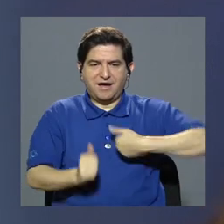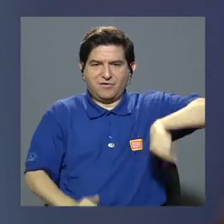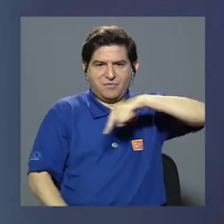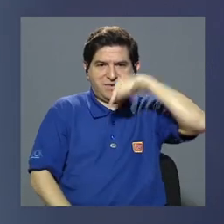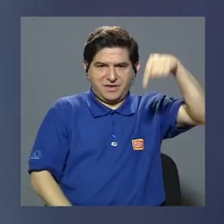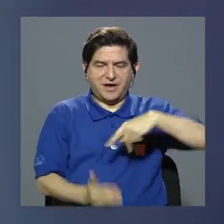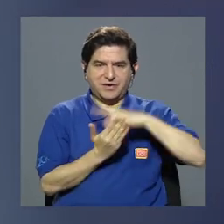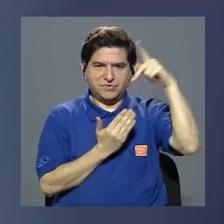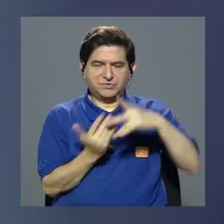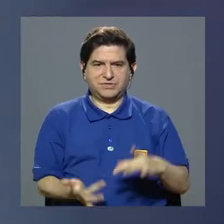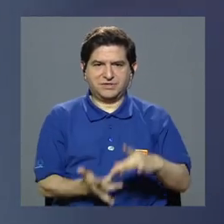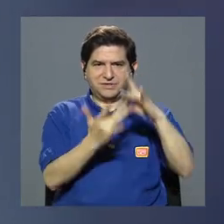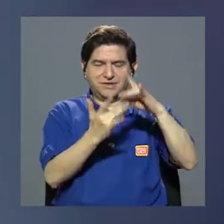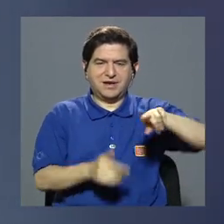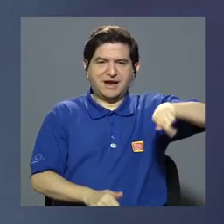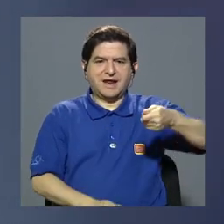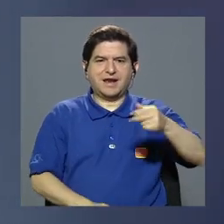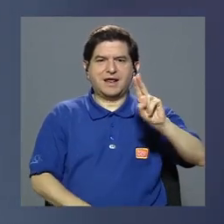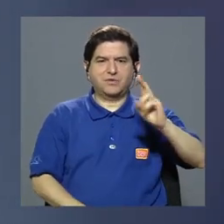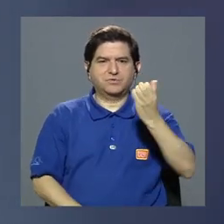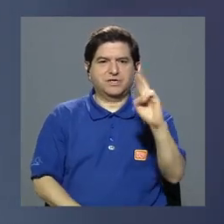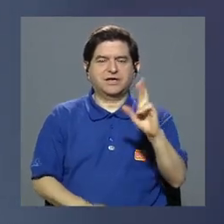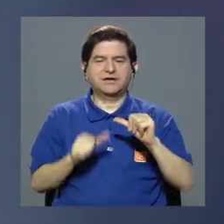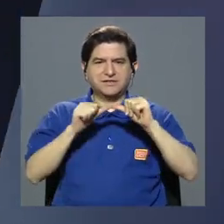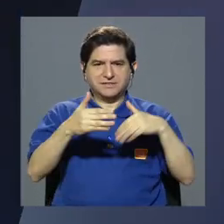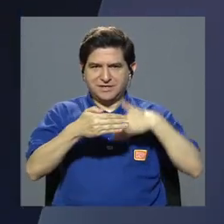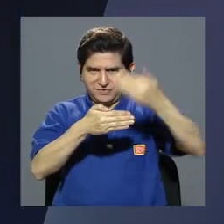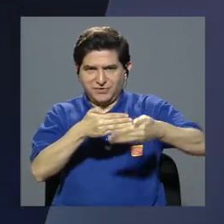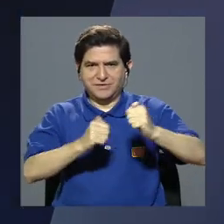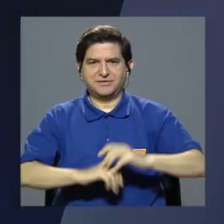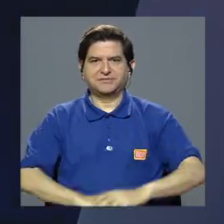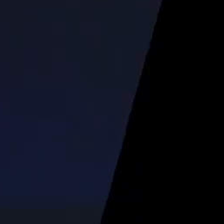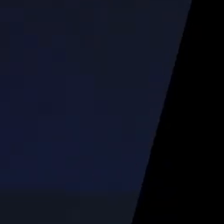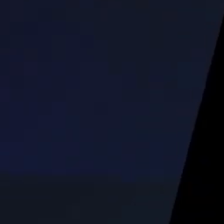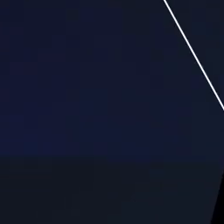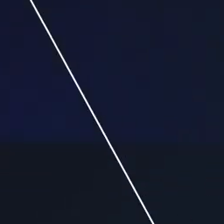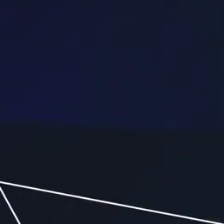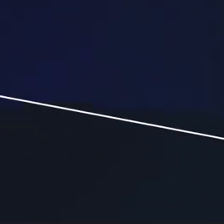acompañan hoy en este programa especial del canal de usuario ya regresamos